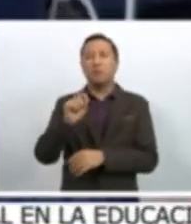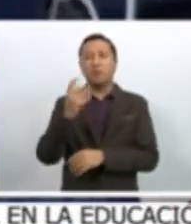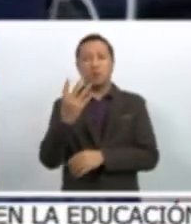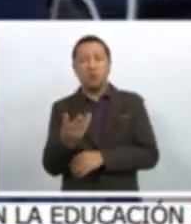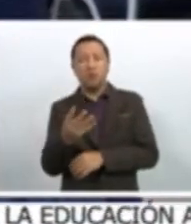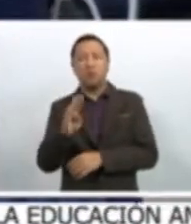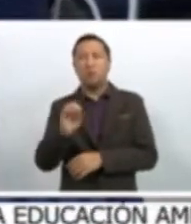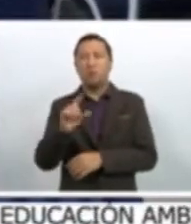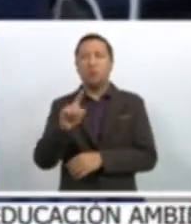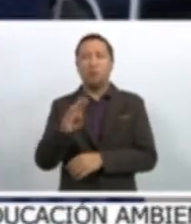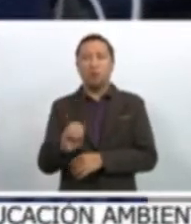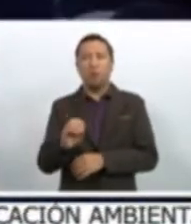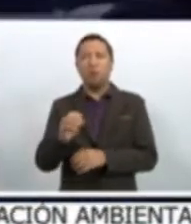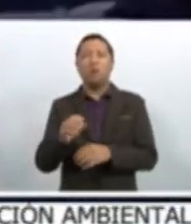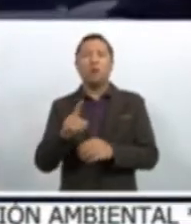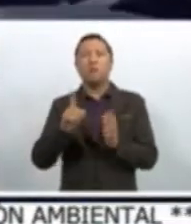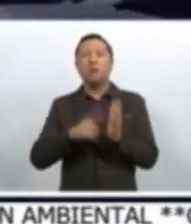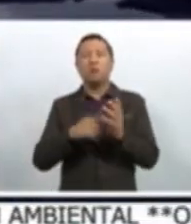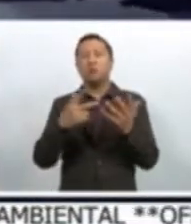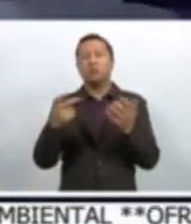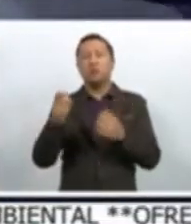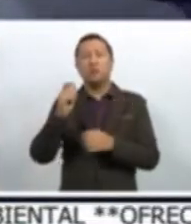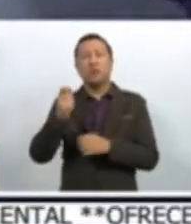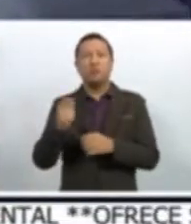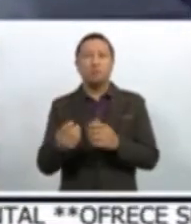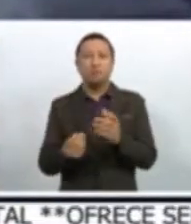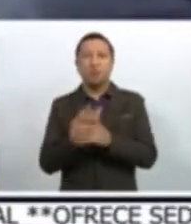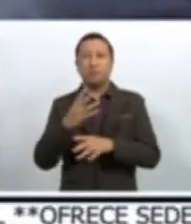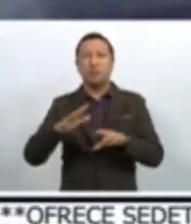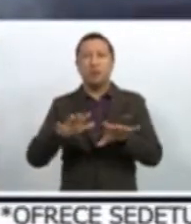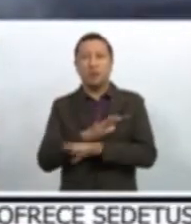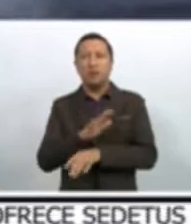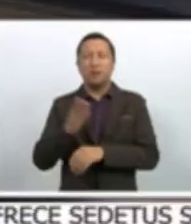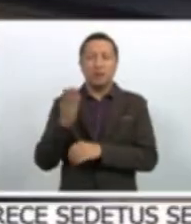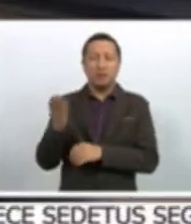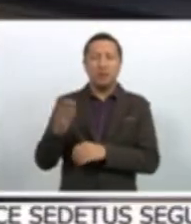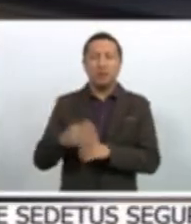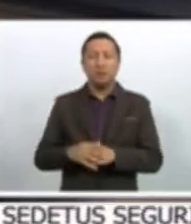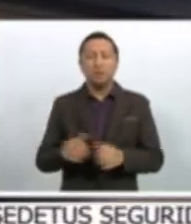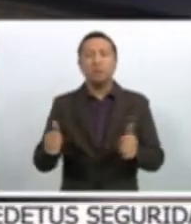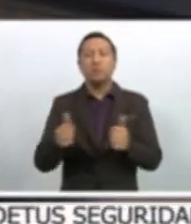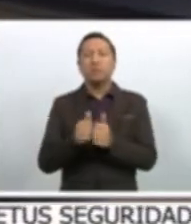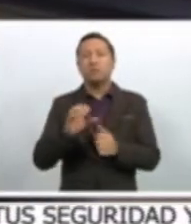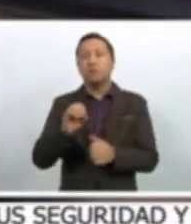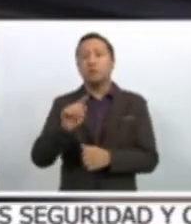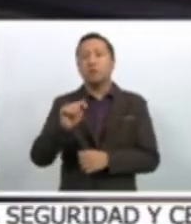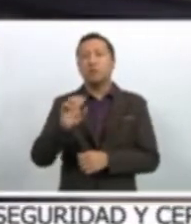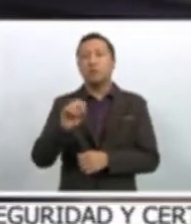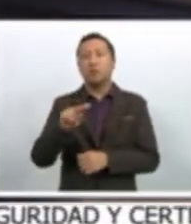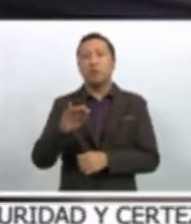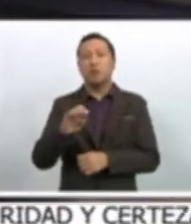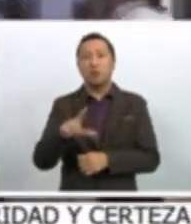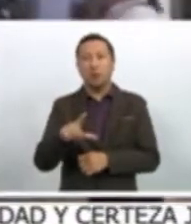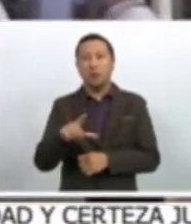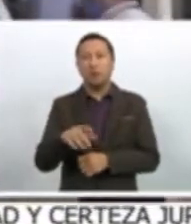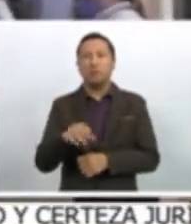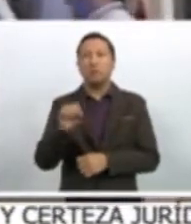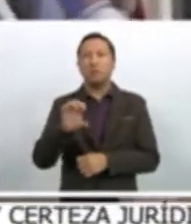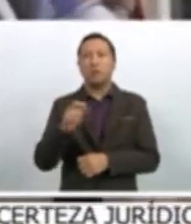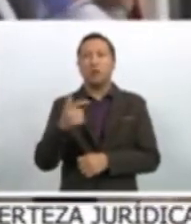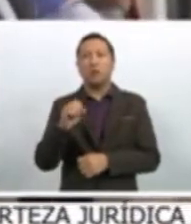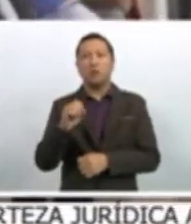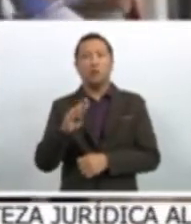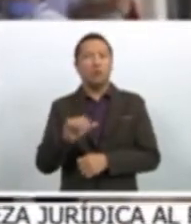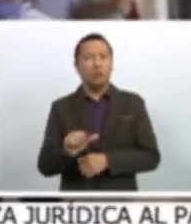que se adaptan a las nuevas normas sanitarias del país. Acompañado de Otoniel Segovia Martínez, presidente municipal de Otompe Blanco, Julio